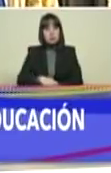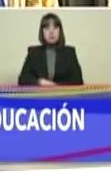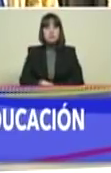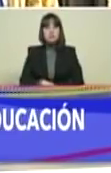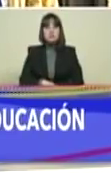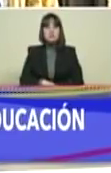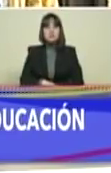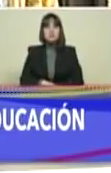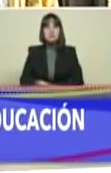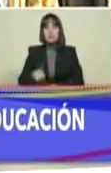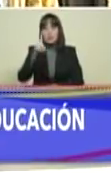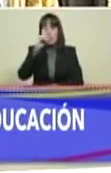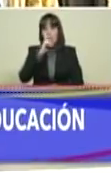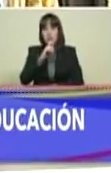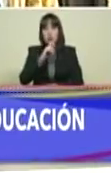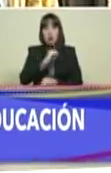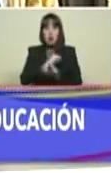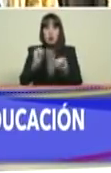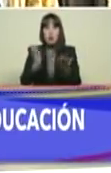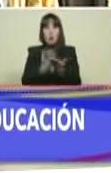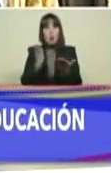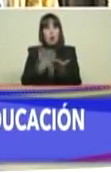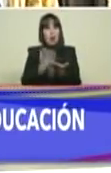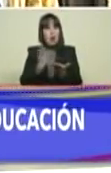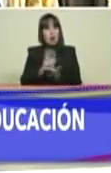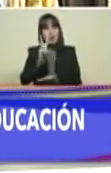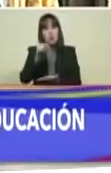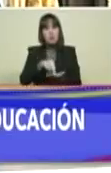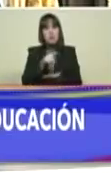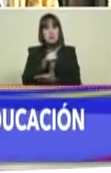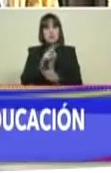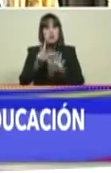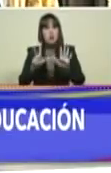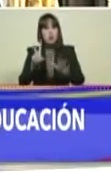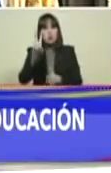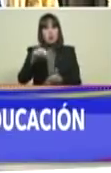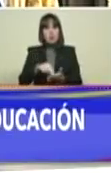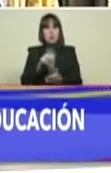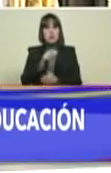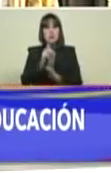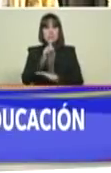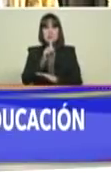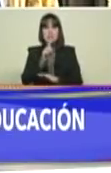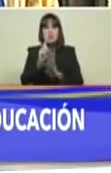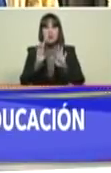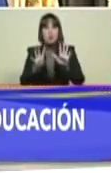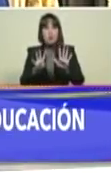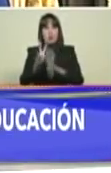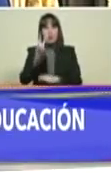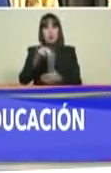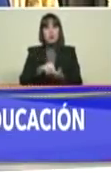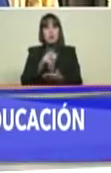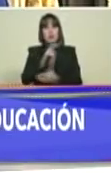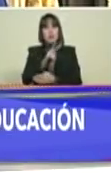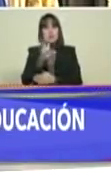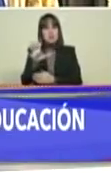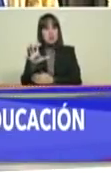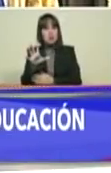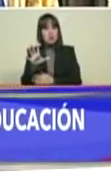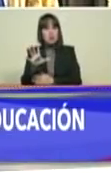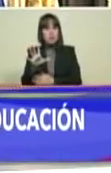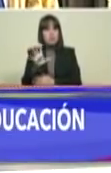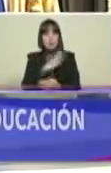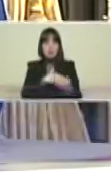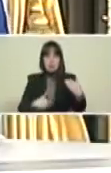Ya con el año escolar 2018-2019 arranca el plan de la patria 2019-2025.